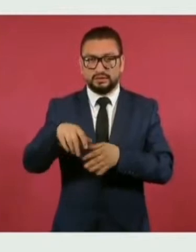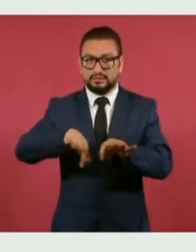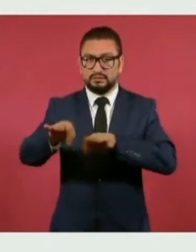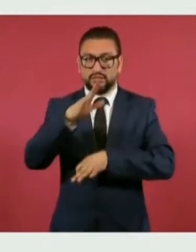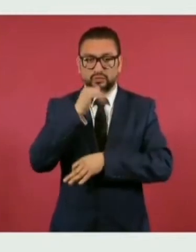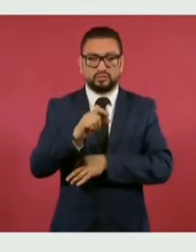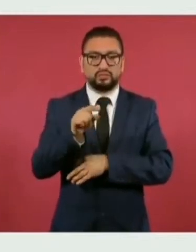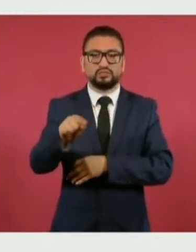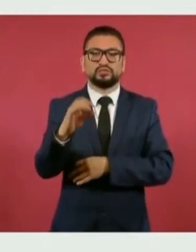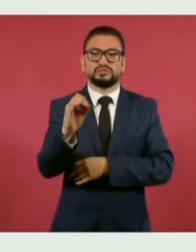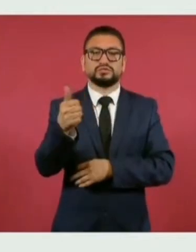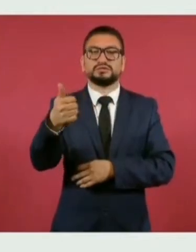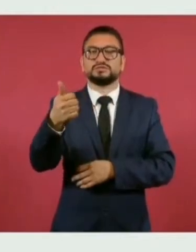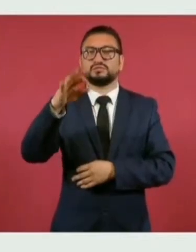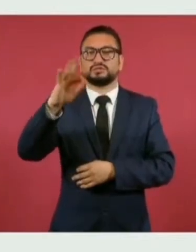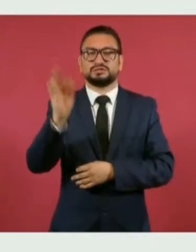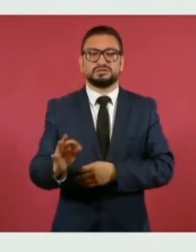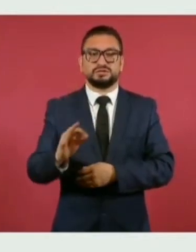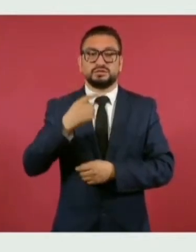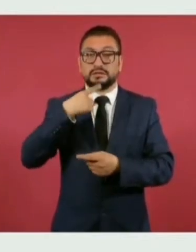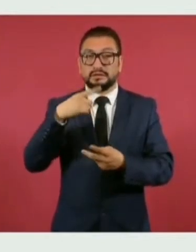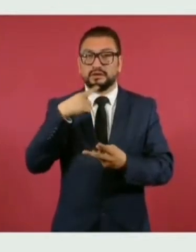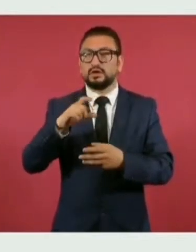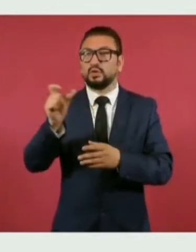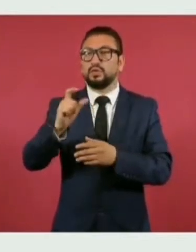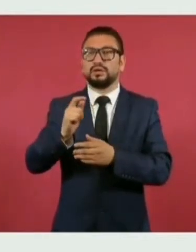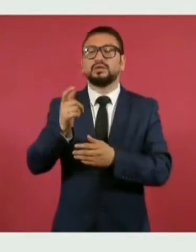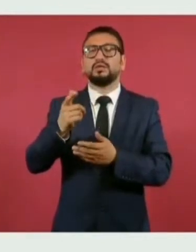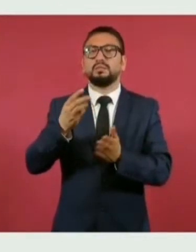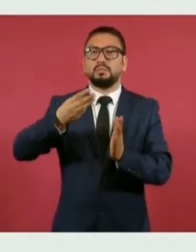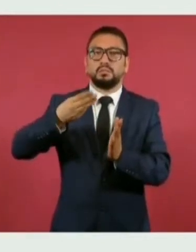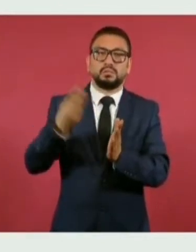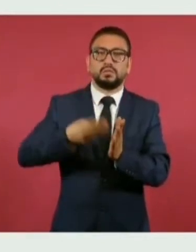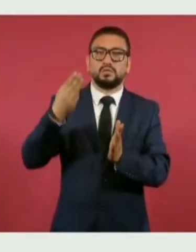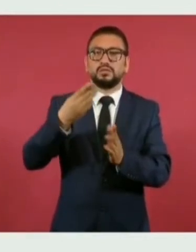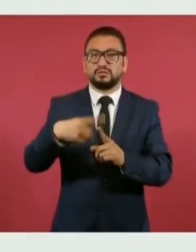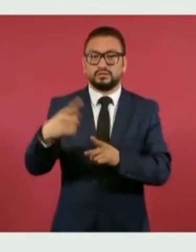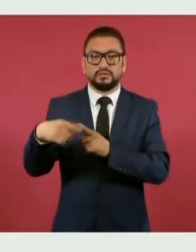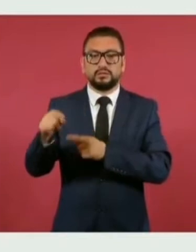0.06% del total de quejas y sanciones económicas,